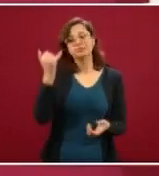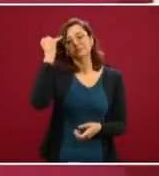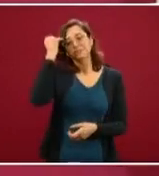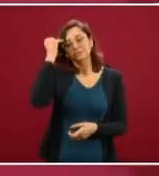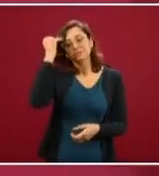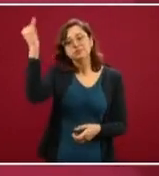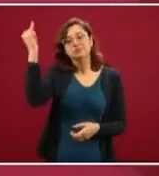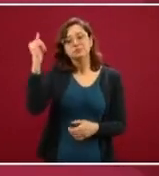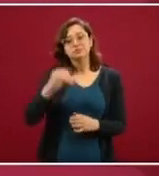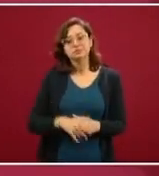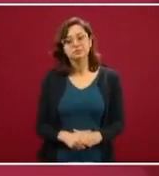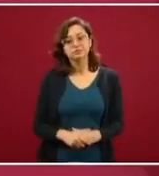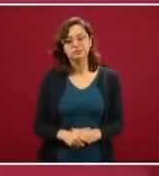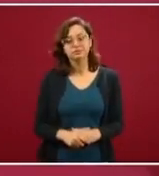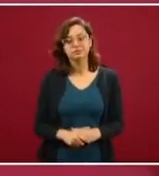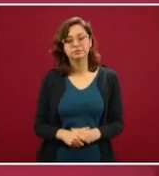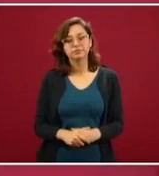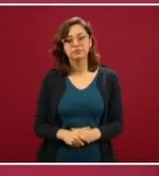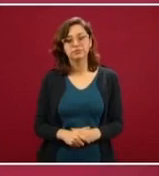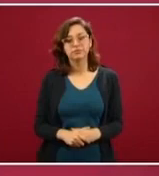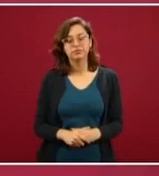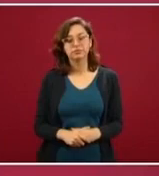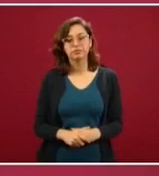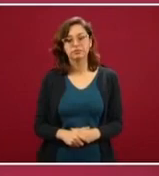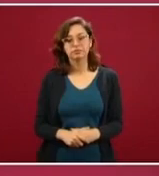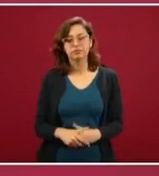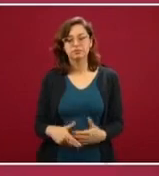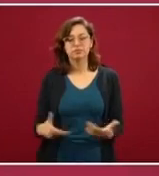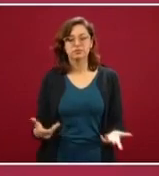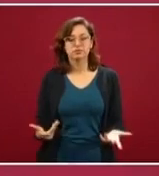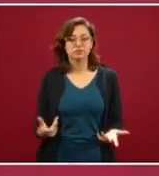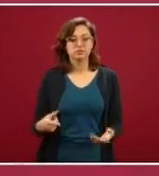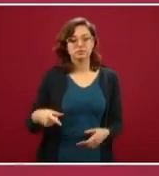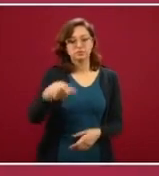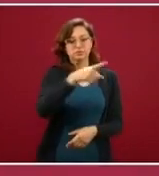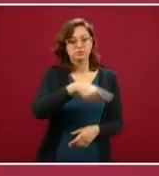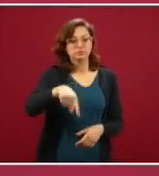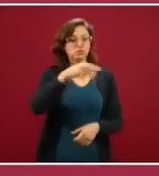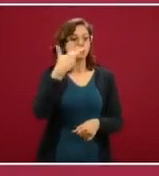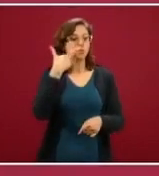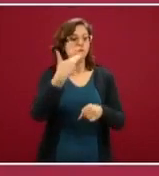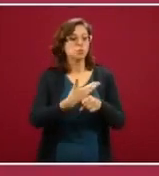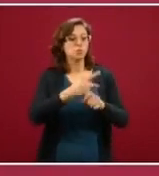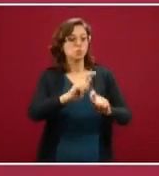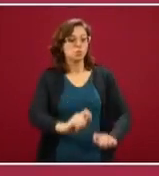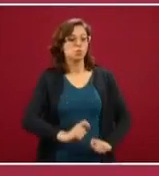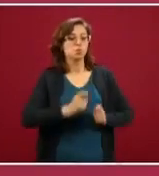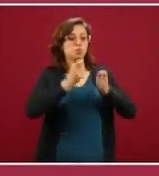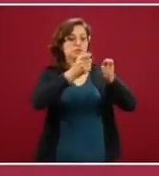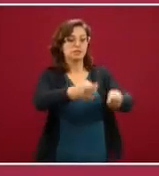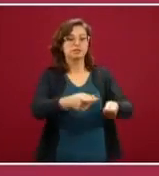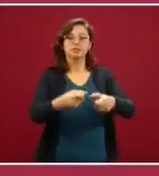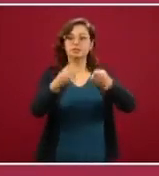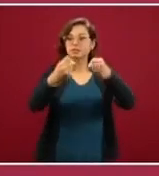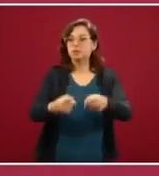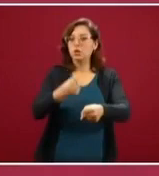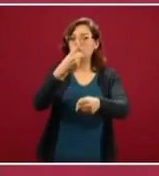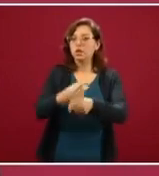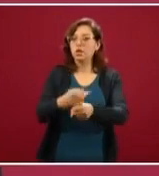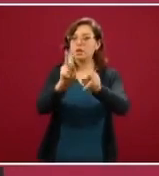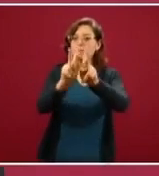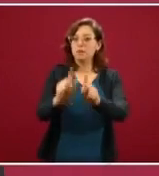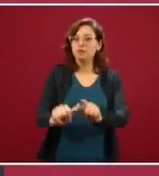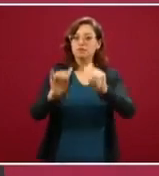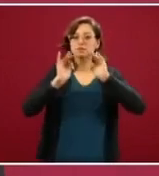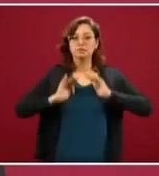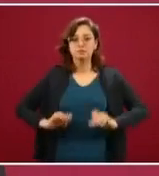Imagínense que los encargados de garantizar la paz y la tranquilidad, la seguridad, el que no haya